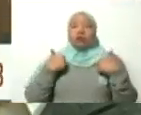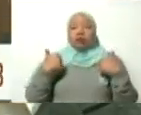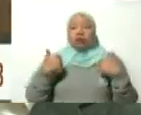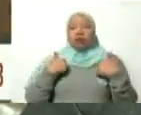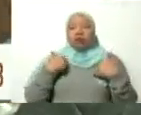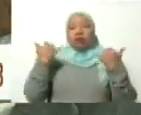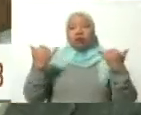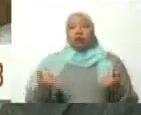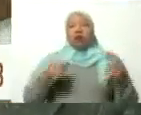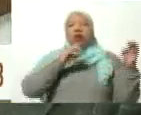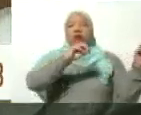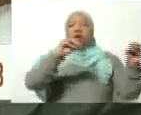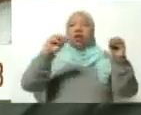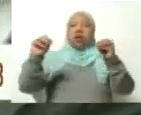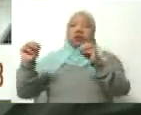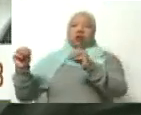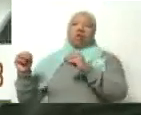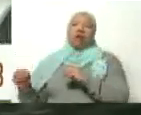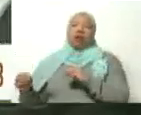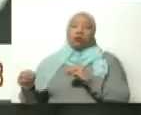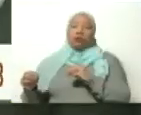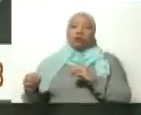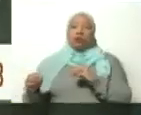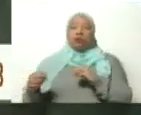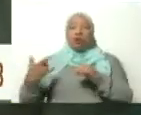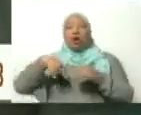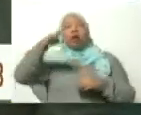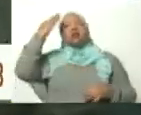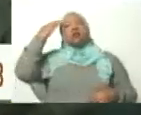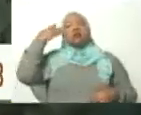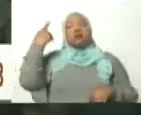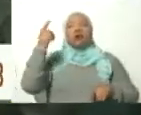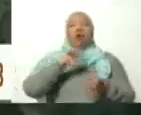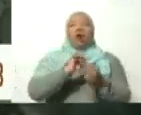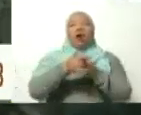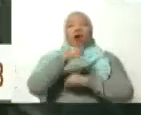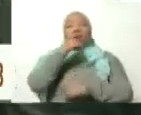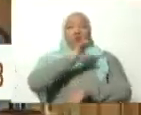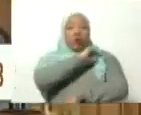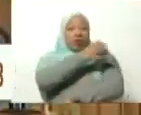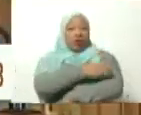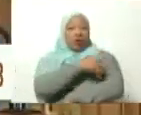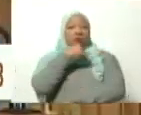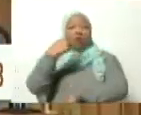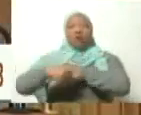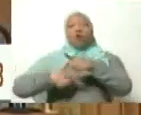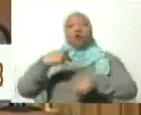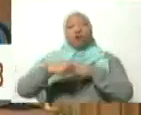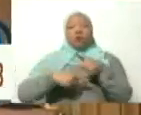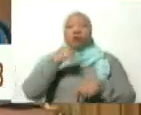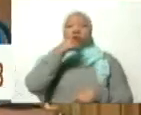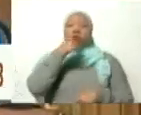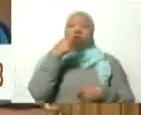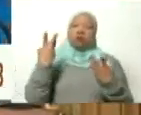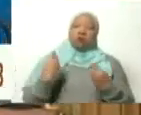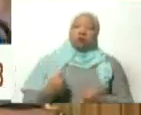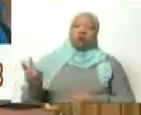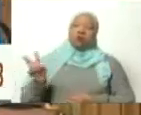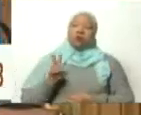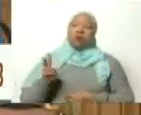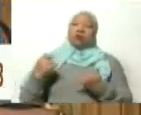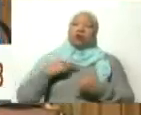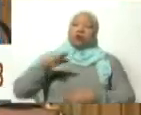estamos llamados a ser una potencia en gas. A lo que llaman esa transición energética, ahí Venezuela también está en primera fila. Así